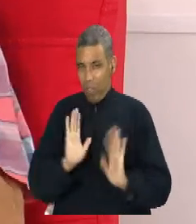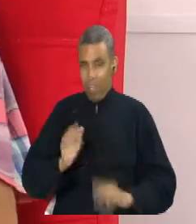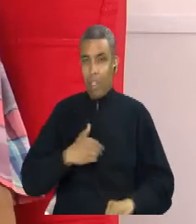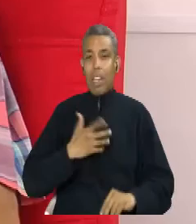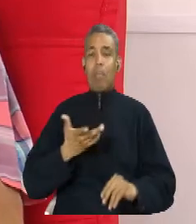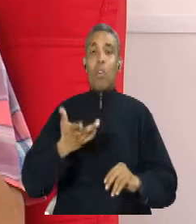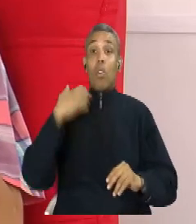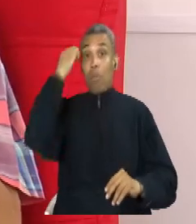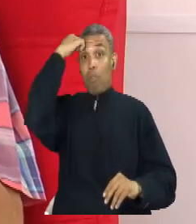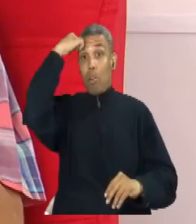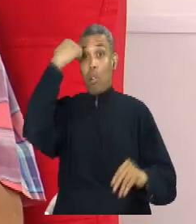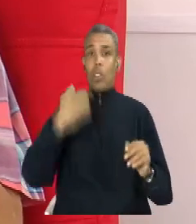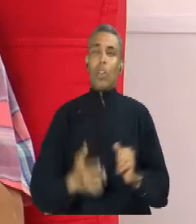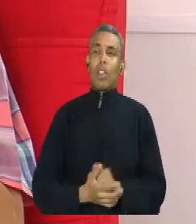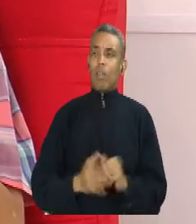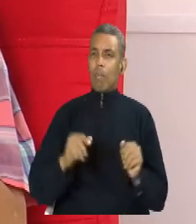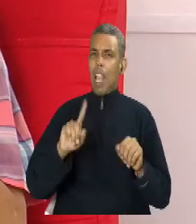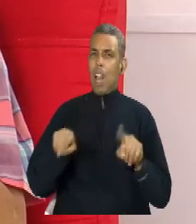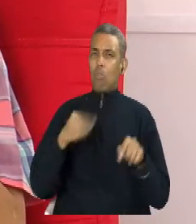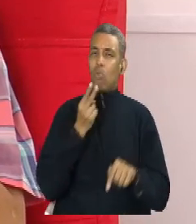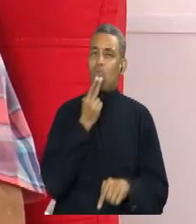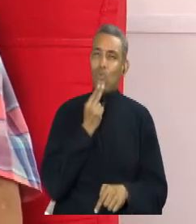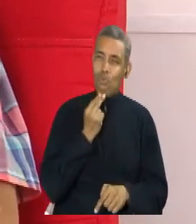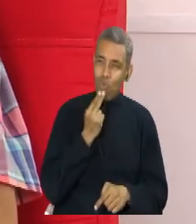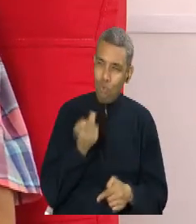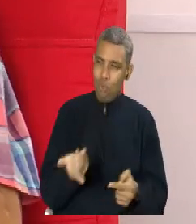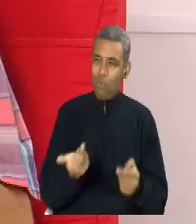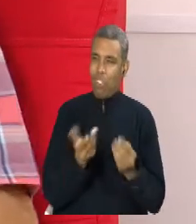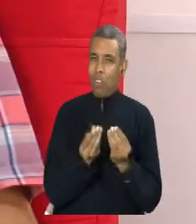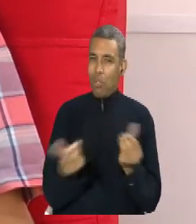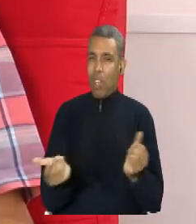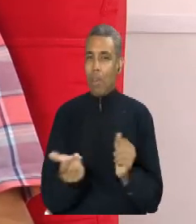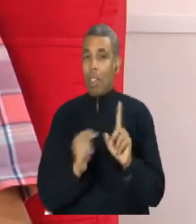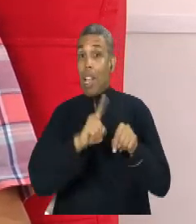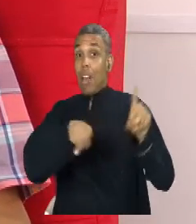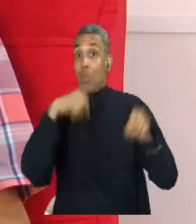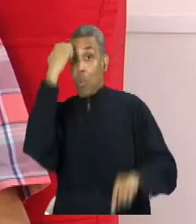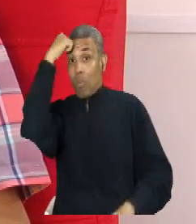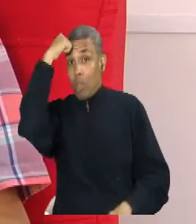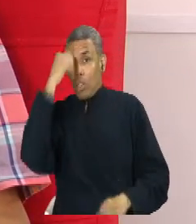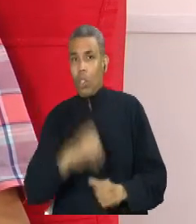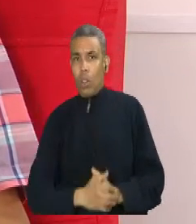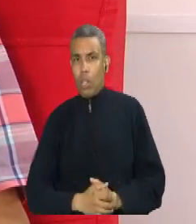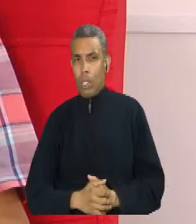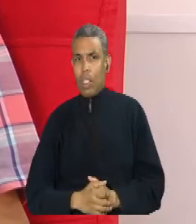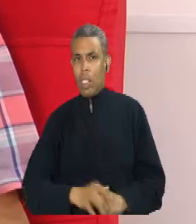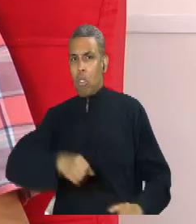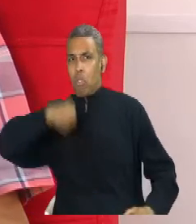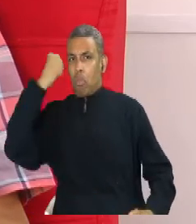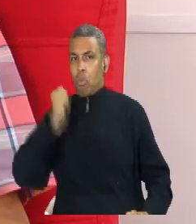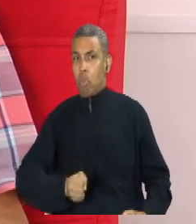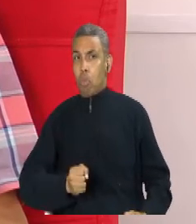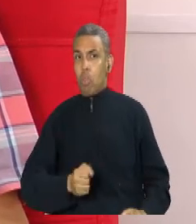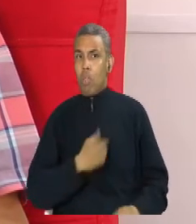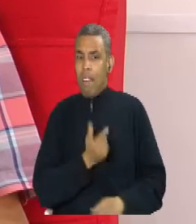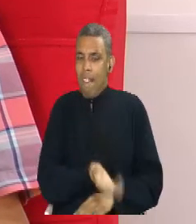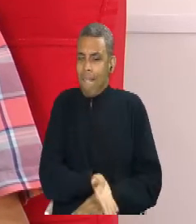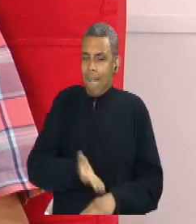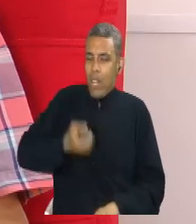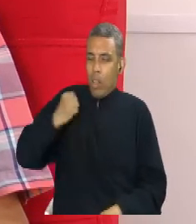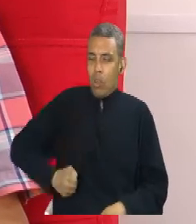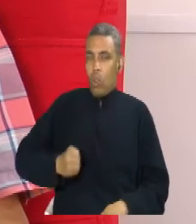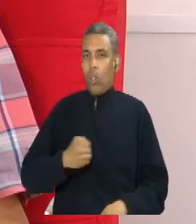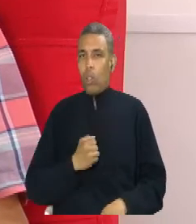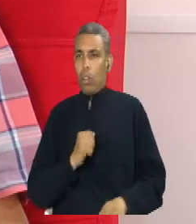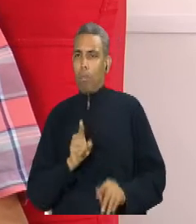esto también va a confundir al niño y es bueno que en los colegios sepan que el trato a los niños sobre todo en la edad está de